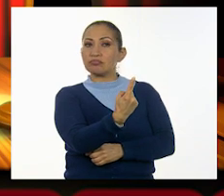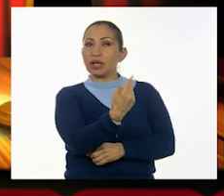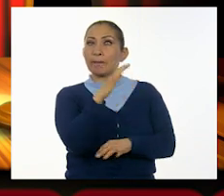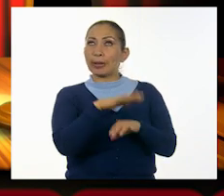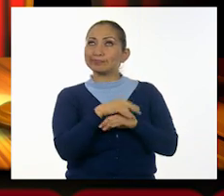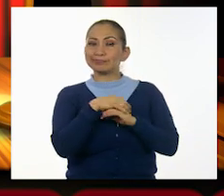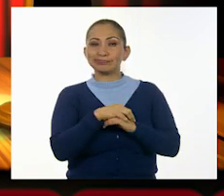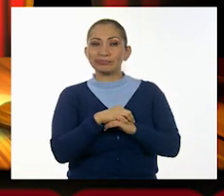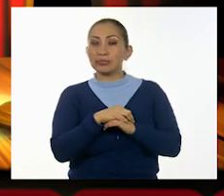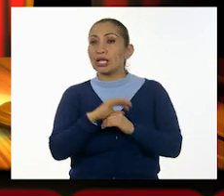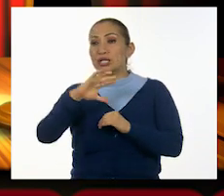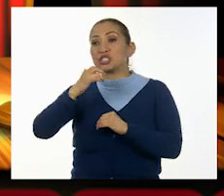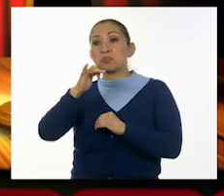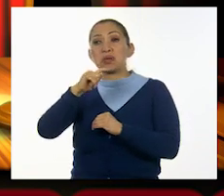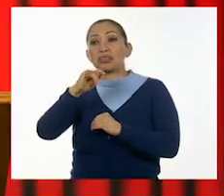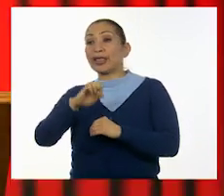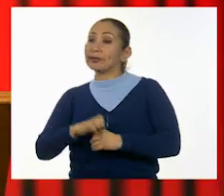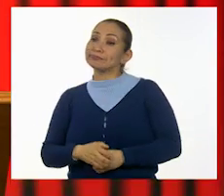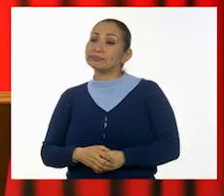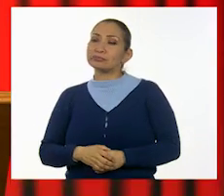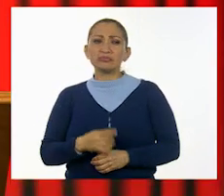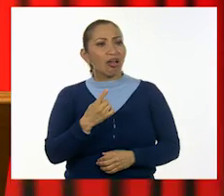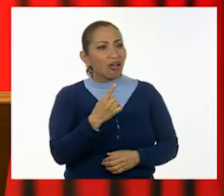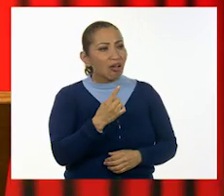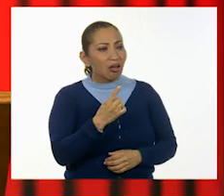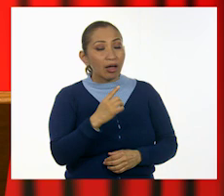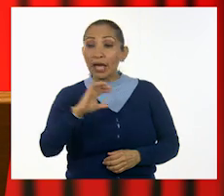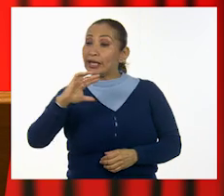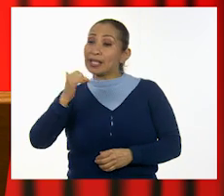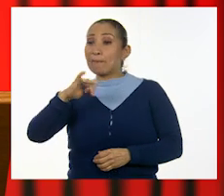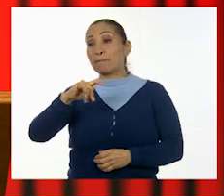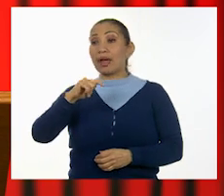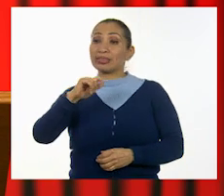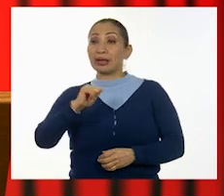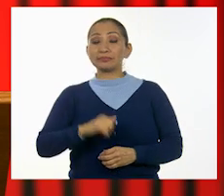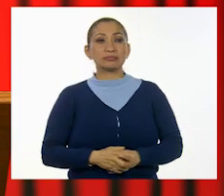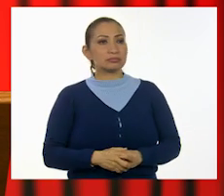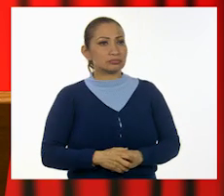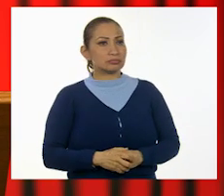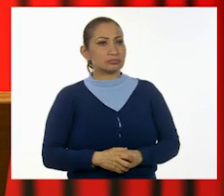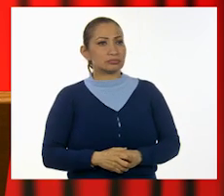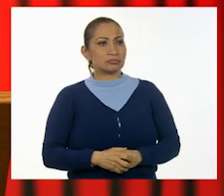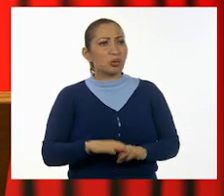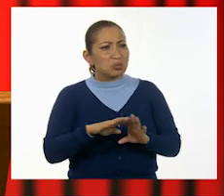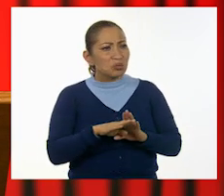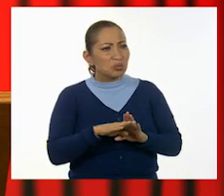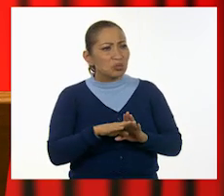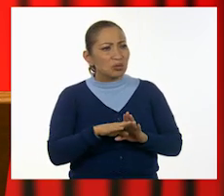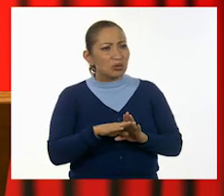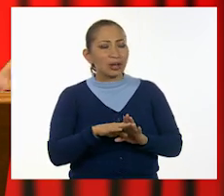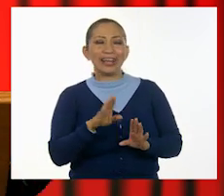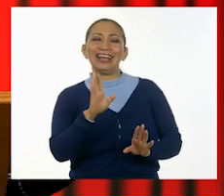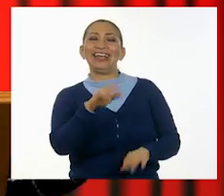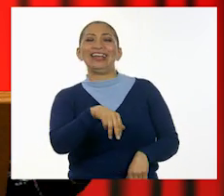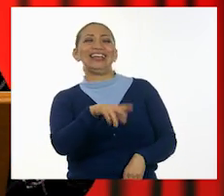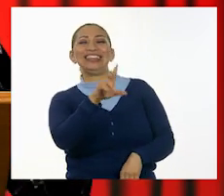parece? Chímpete, ¿Qué? chámpata. ¿Cómo?